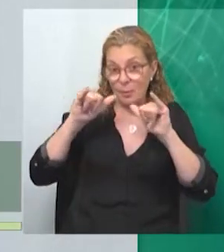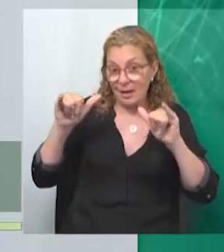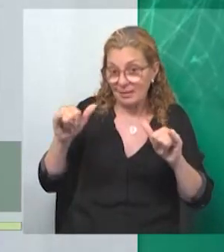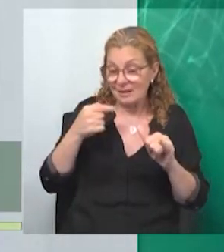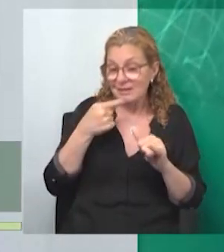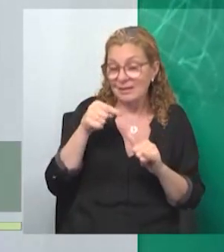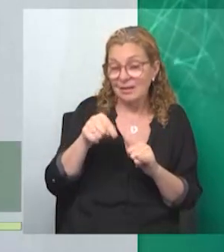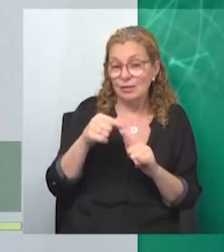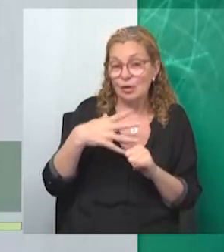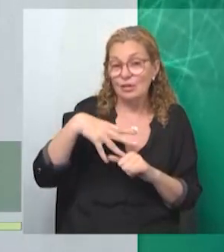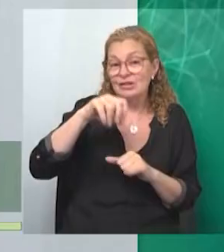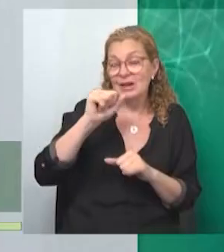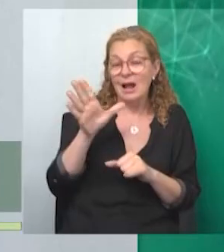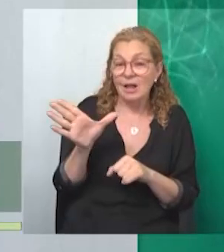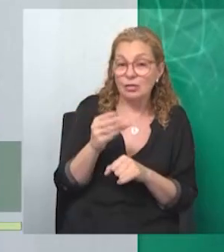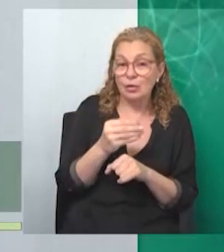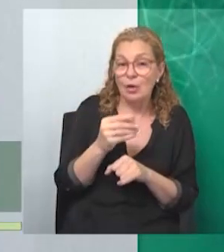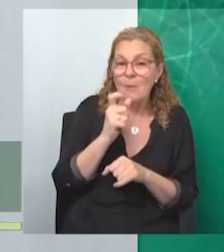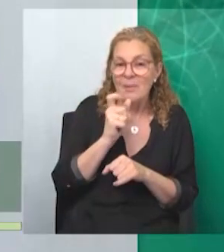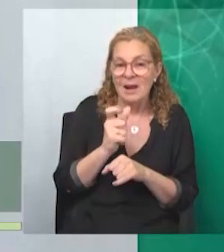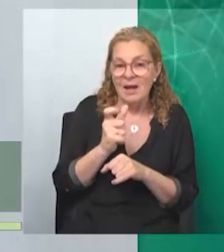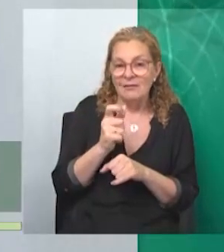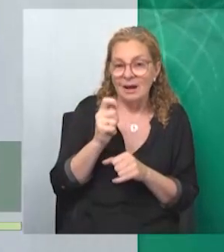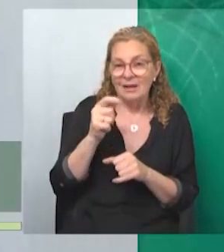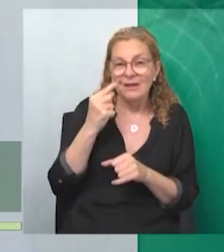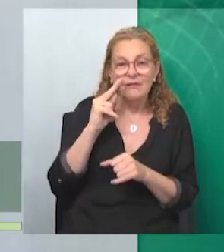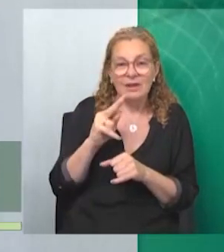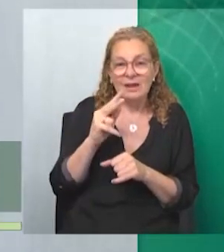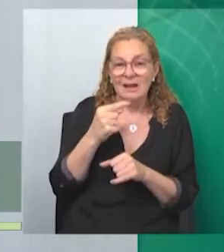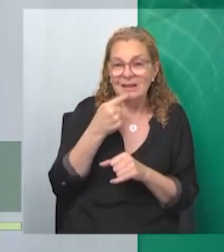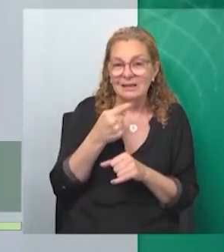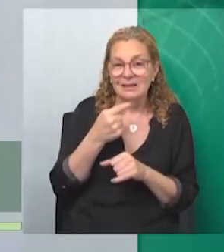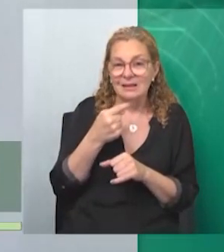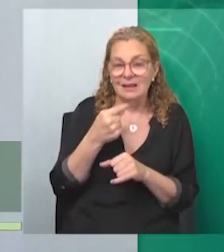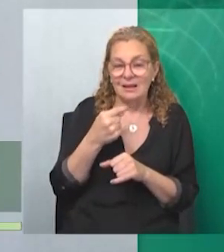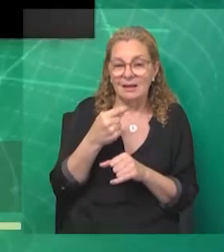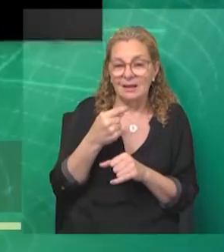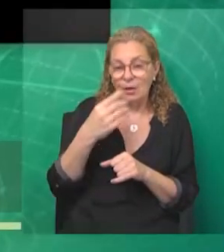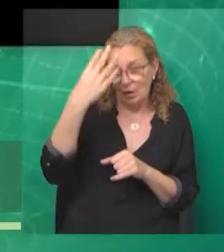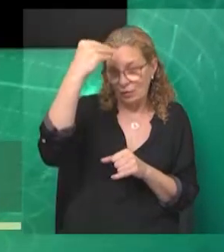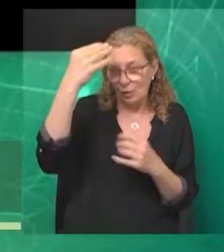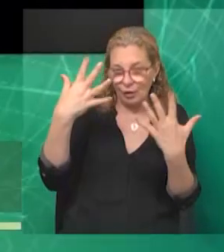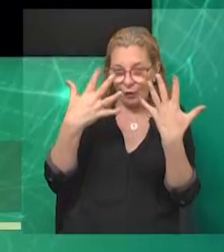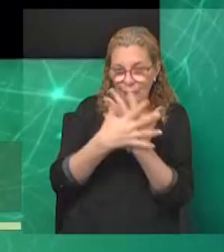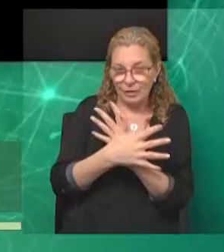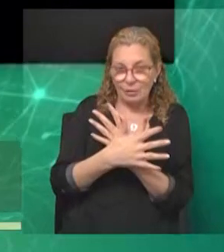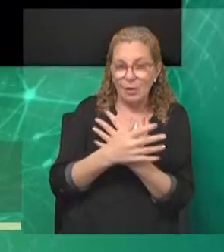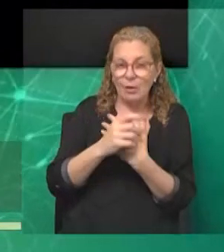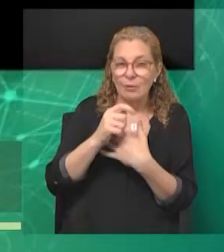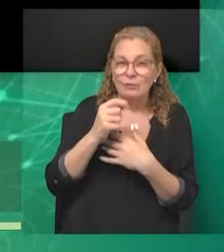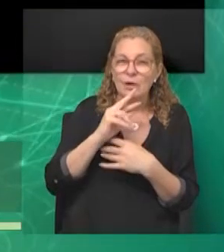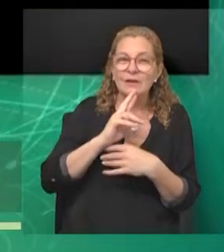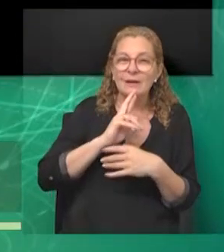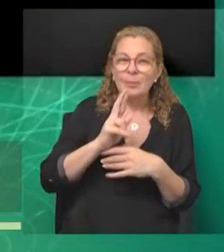disposición alcanza a toda expresión o palabra impresa que evidentemente induzca confusión de los electores la publicación fue respondida por Gabriela